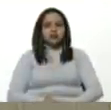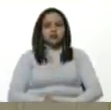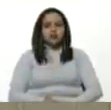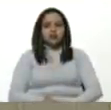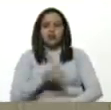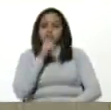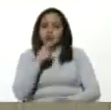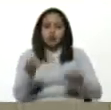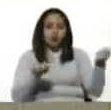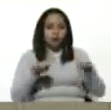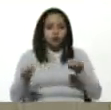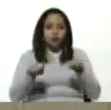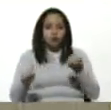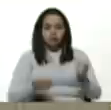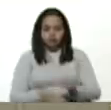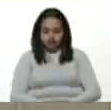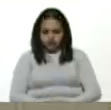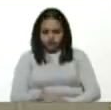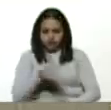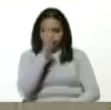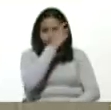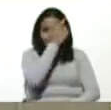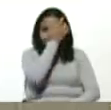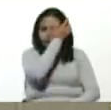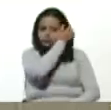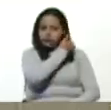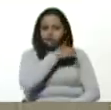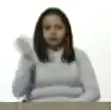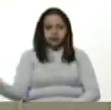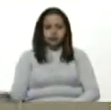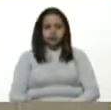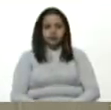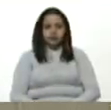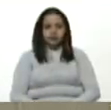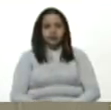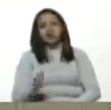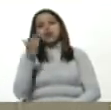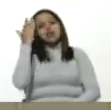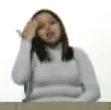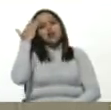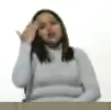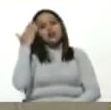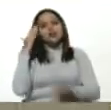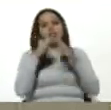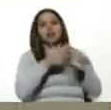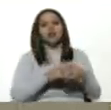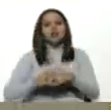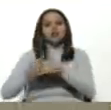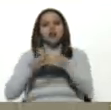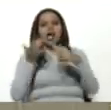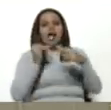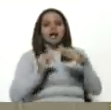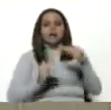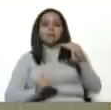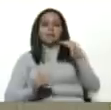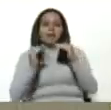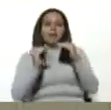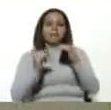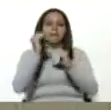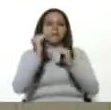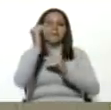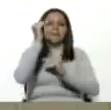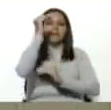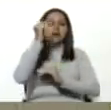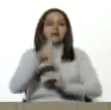de control. Bueno, ya sabemos que Estados Unidos además hoy roza el récord de nuevos